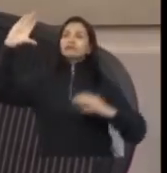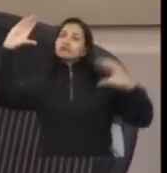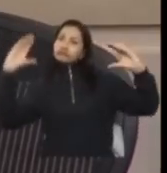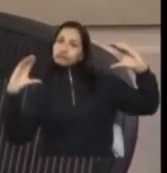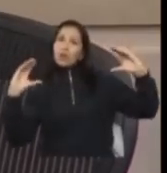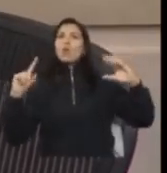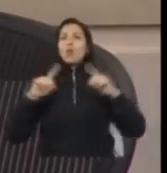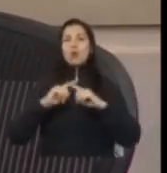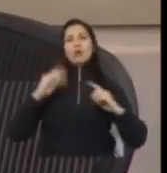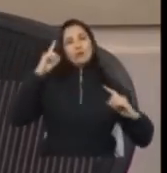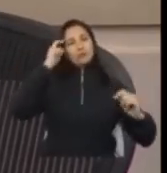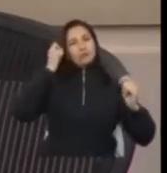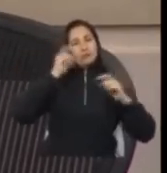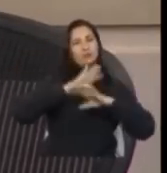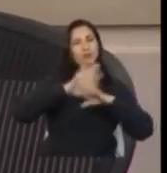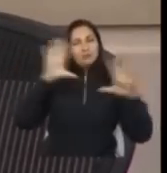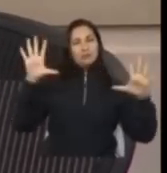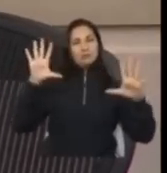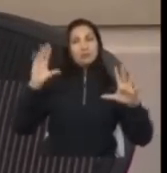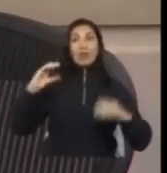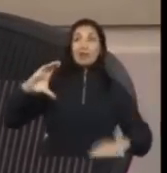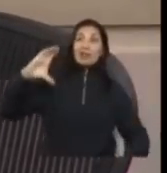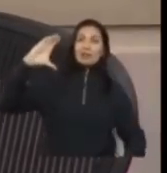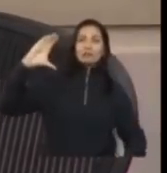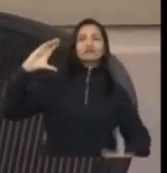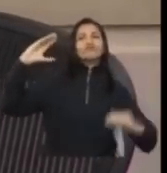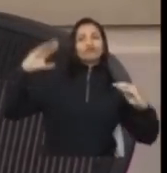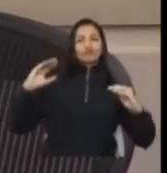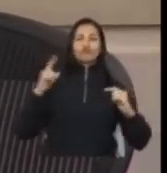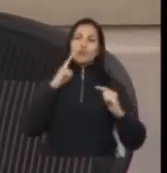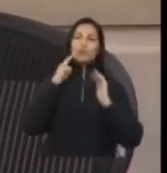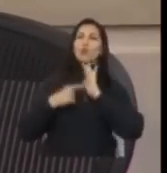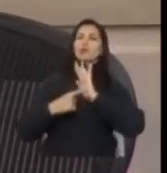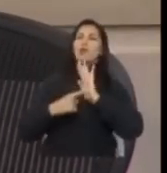y sobre todo tenemos altos salarios, demos ejemplo en el país. Gracias, presidente.